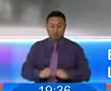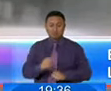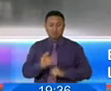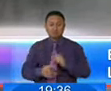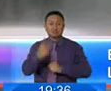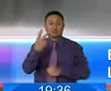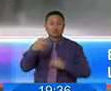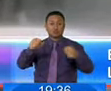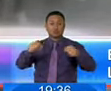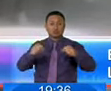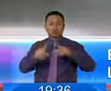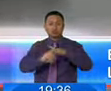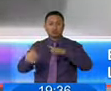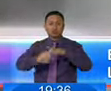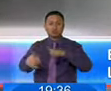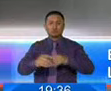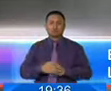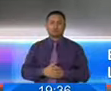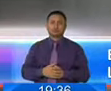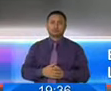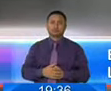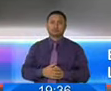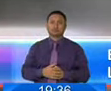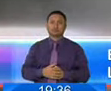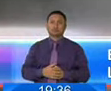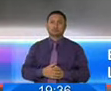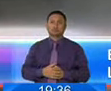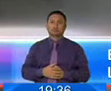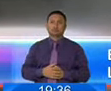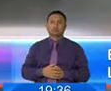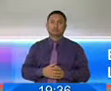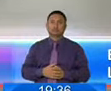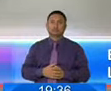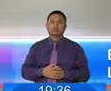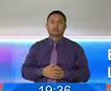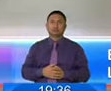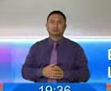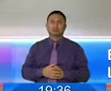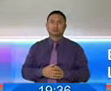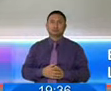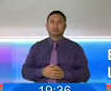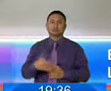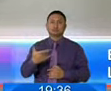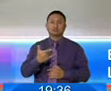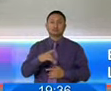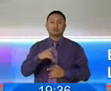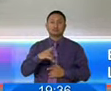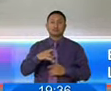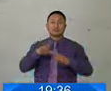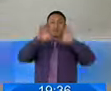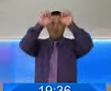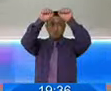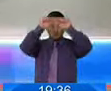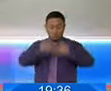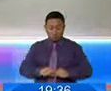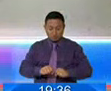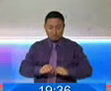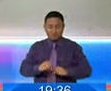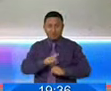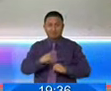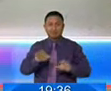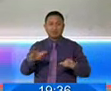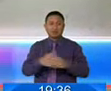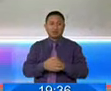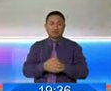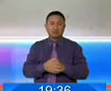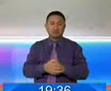en dos motocicletas que los esperaban en la parte de afuera. Nos bajan la puerta enrollable y nos dejan encerrados por